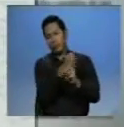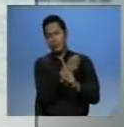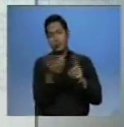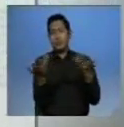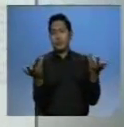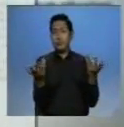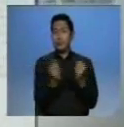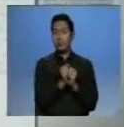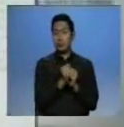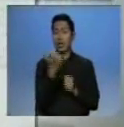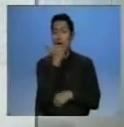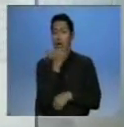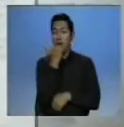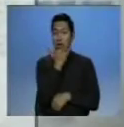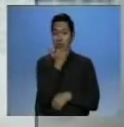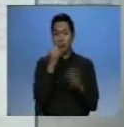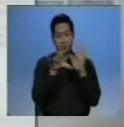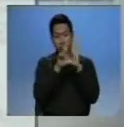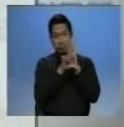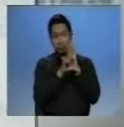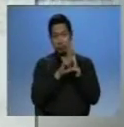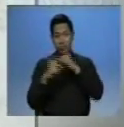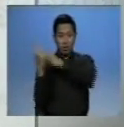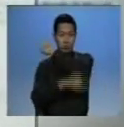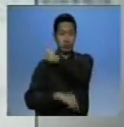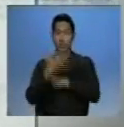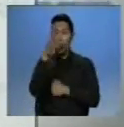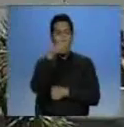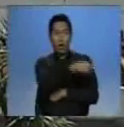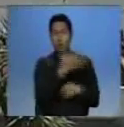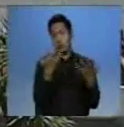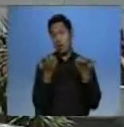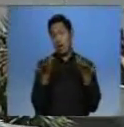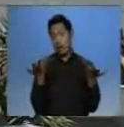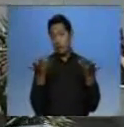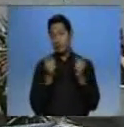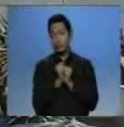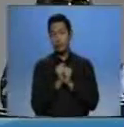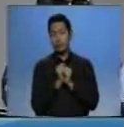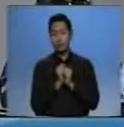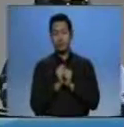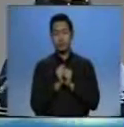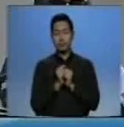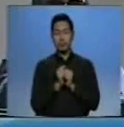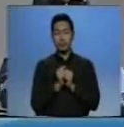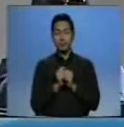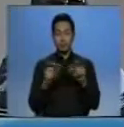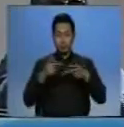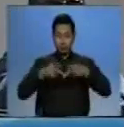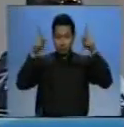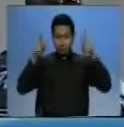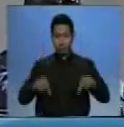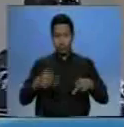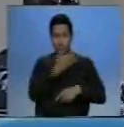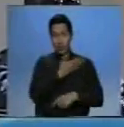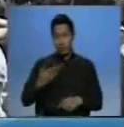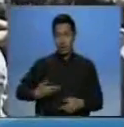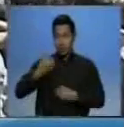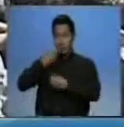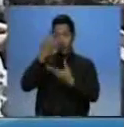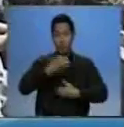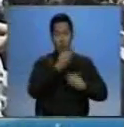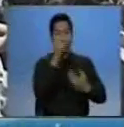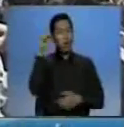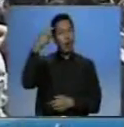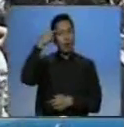graves delitos cometidos sin sanción ni responsabilidades. El editorial del primer mandatario concluyó que su gobierno es fuerte,